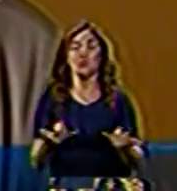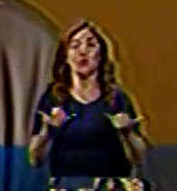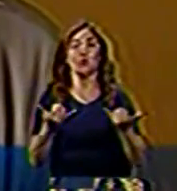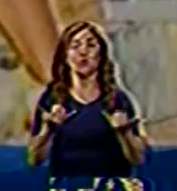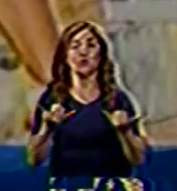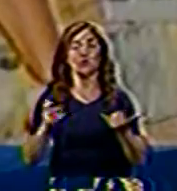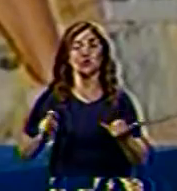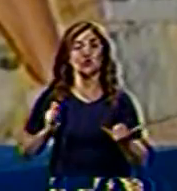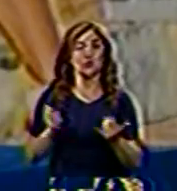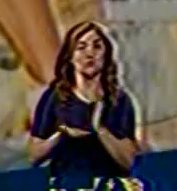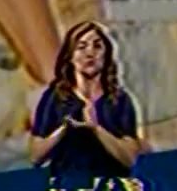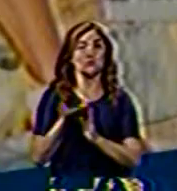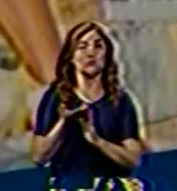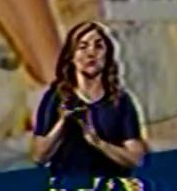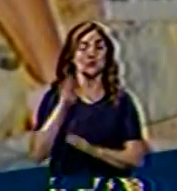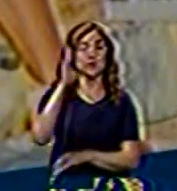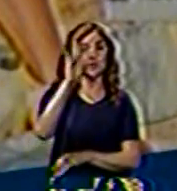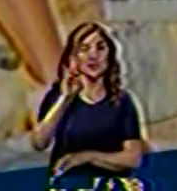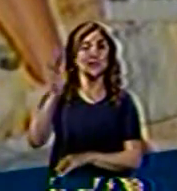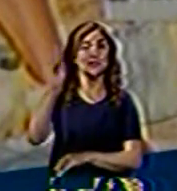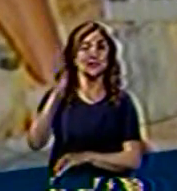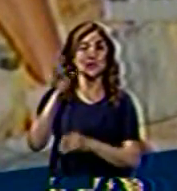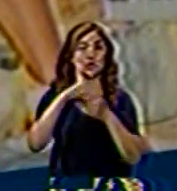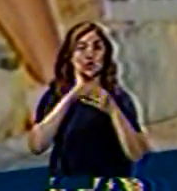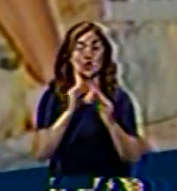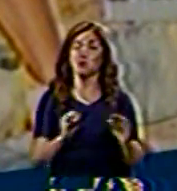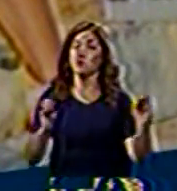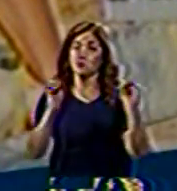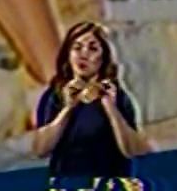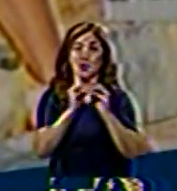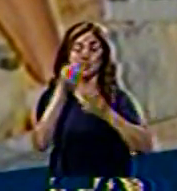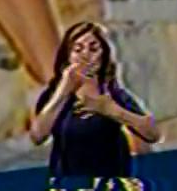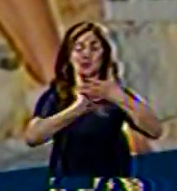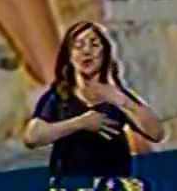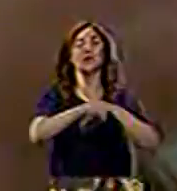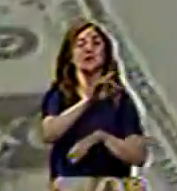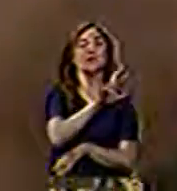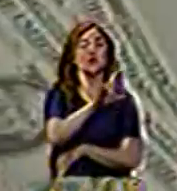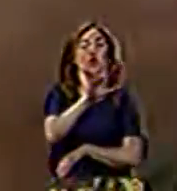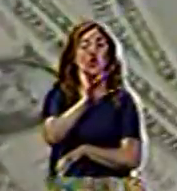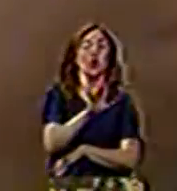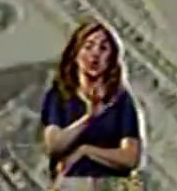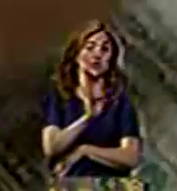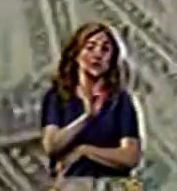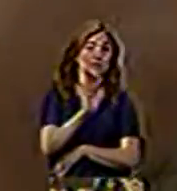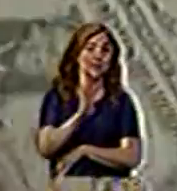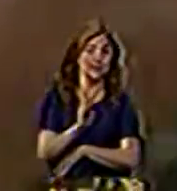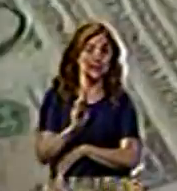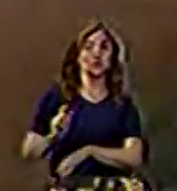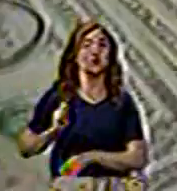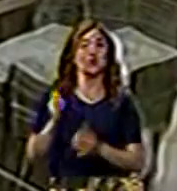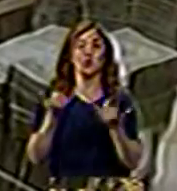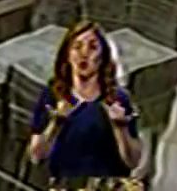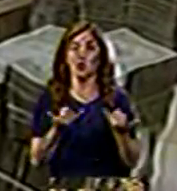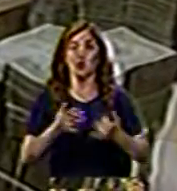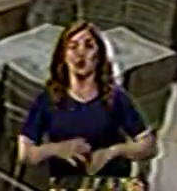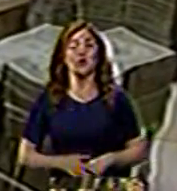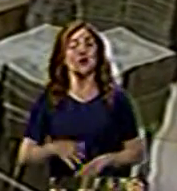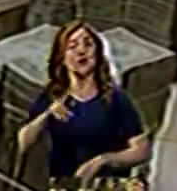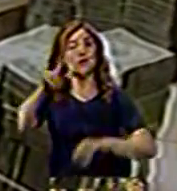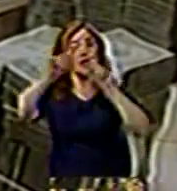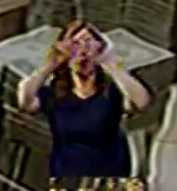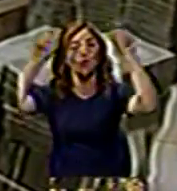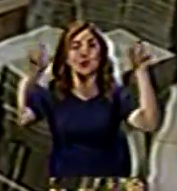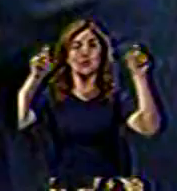básico unificado. Lo que significa 77 dólares más a los 386 en los que está fijado el sueldo actual. Los